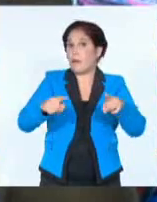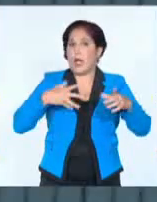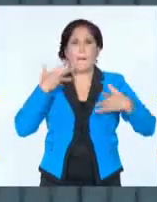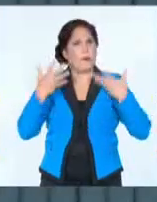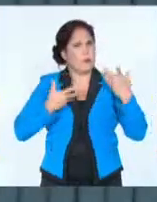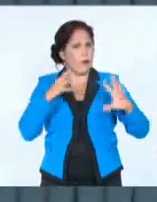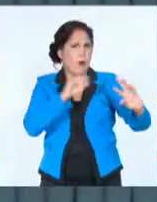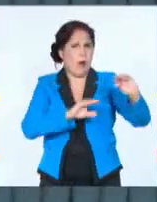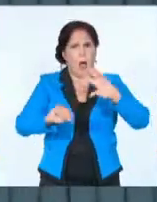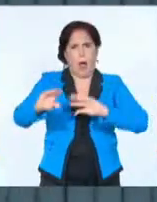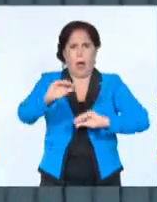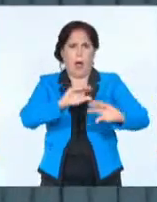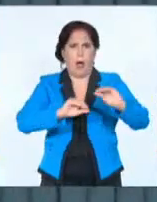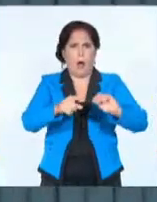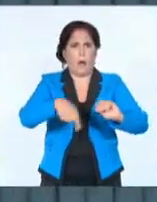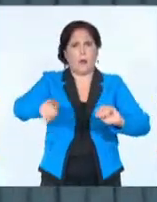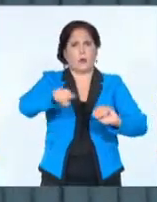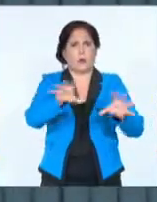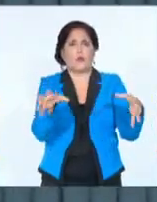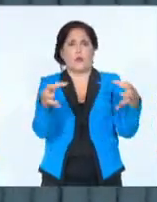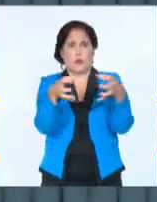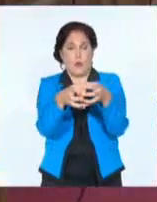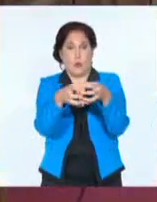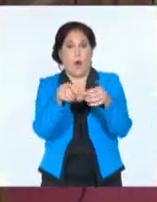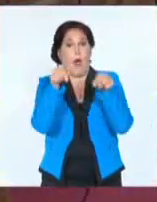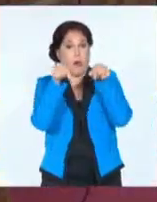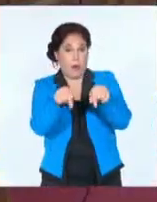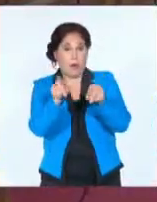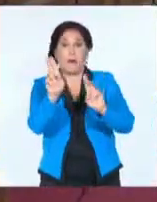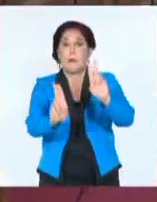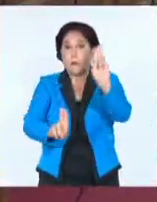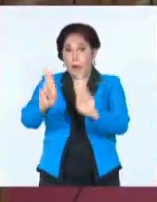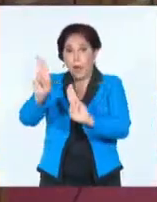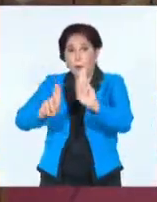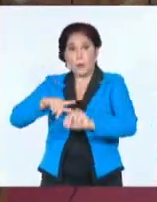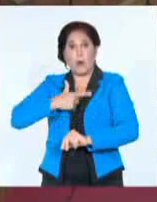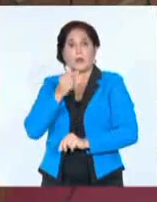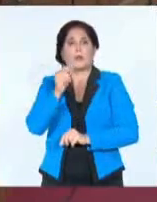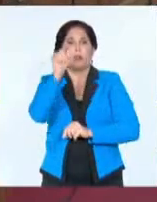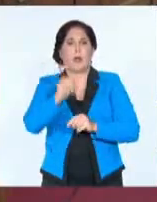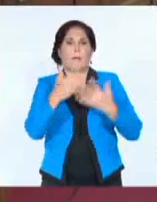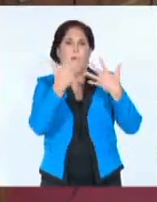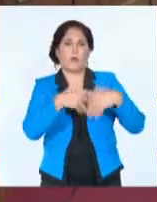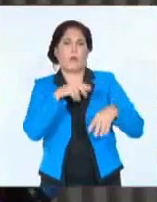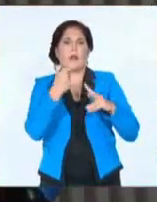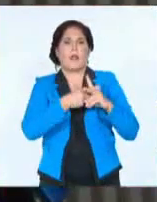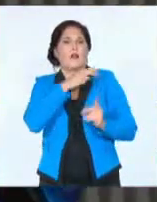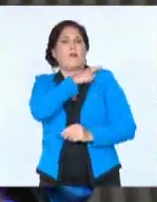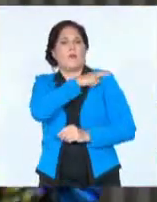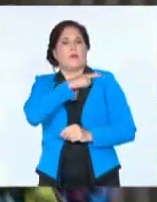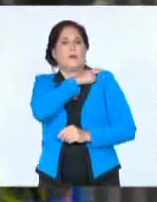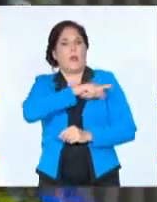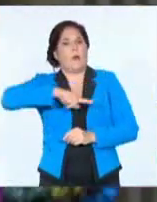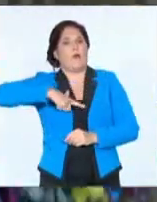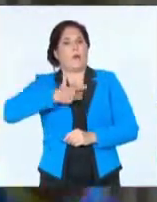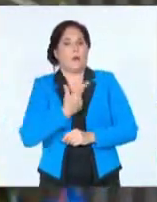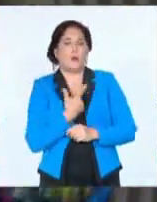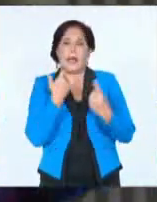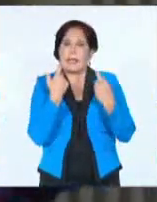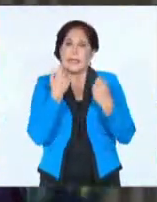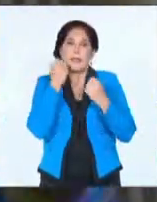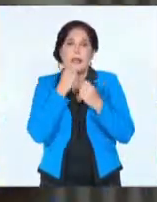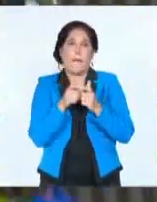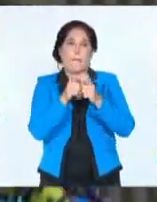diálogo de construcción colectiva. Existe consenso entre artistas, productores y funcionarios del sector que es necesario incrementar